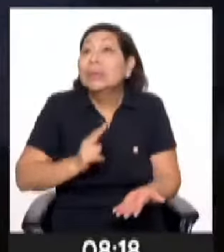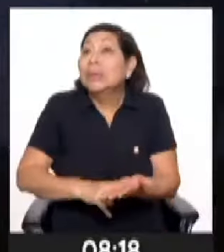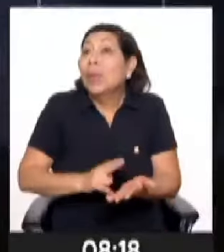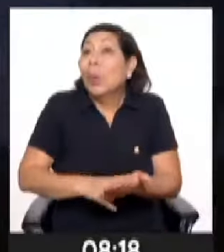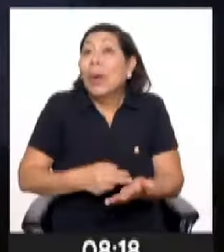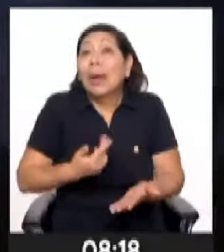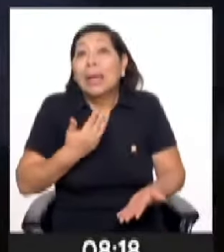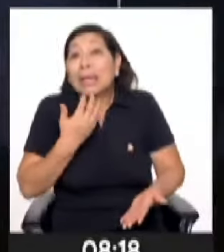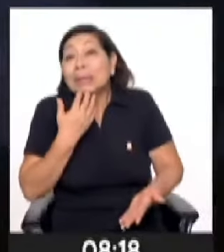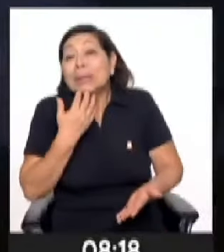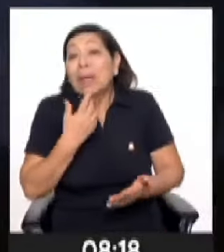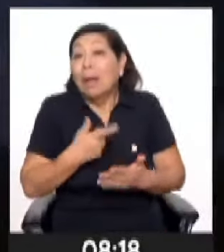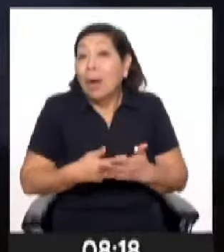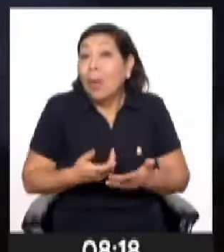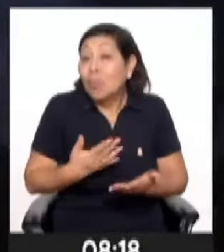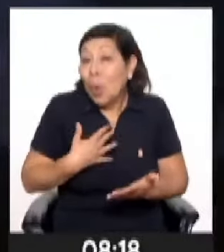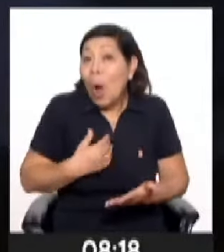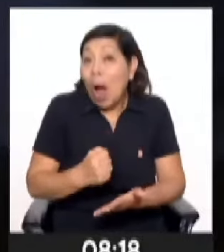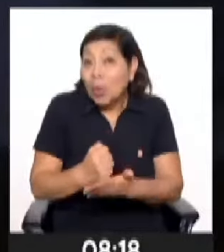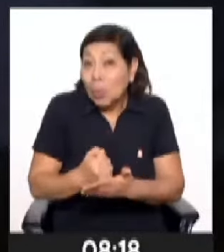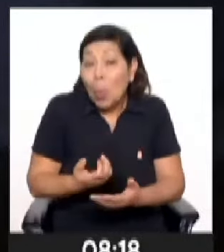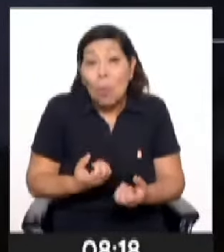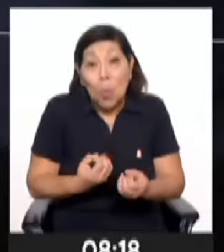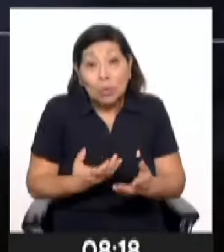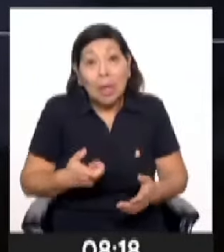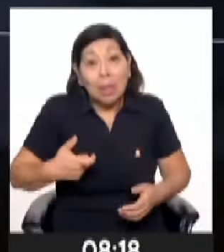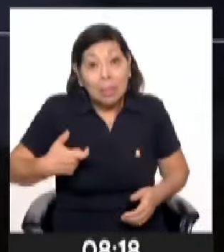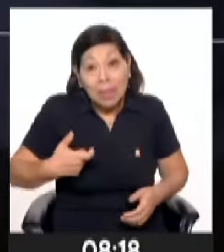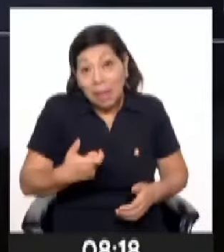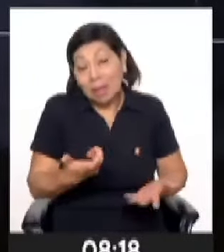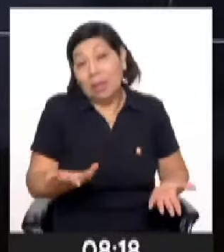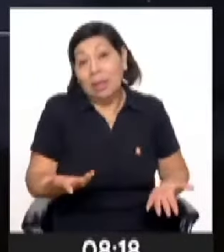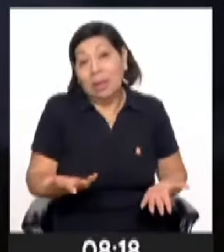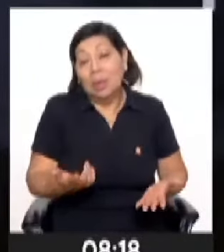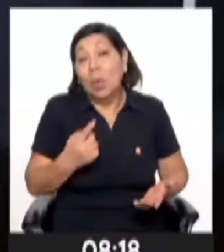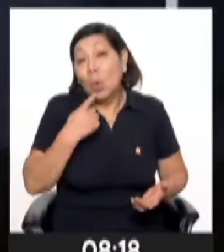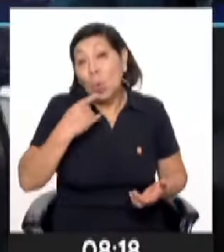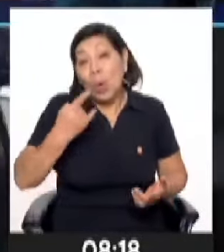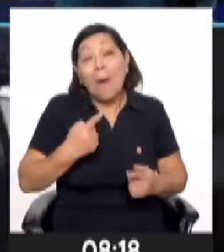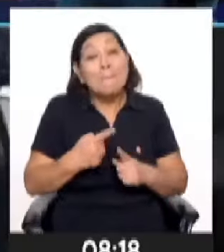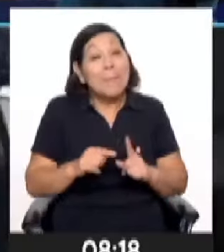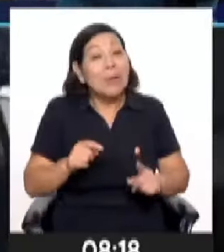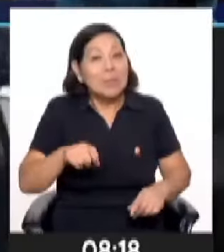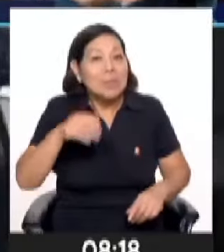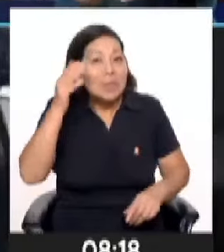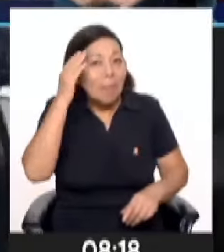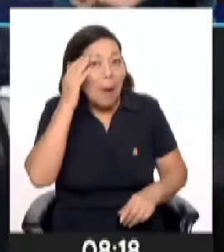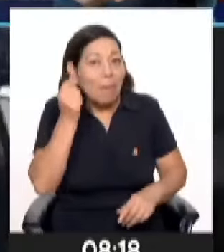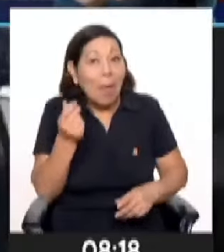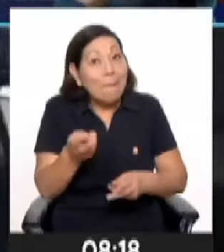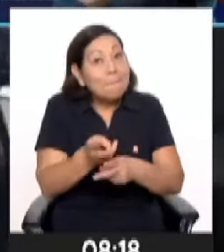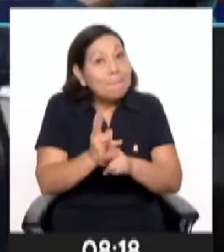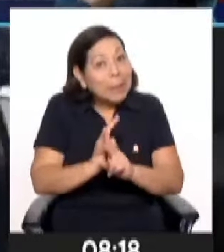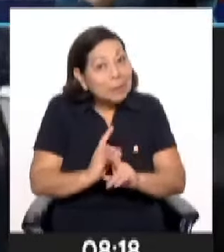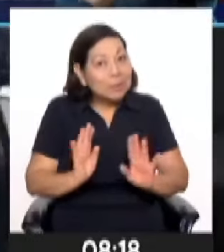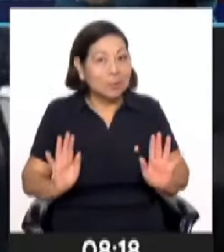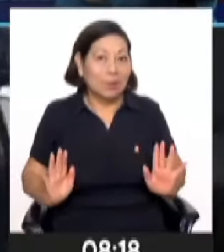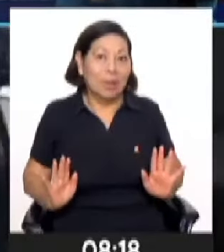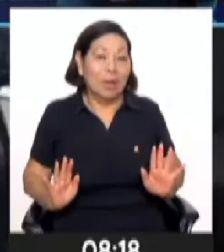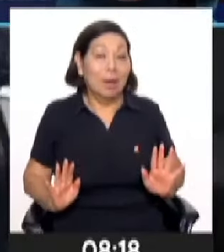a la mano. Entonces, la tarjeta me puede salvar de algunas cosas, algunas emergencias. Pero siempre saber que ese es dinero que me van a prestar. O